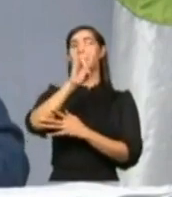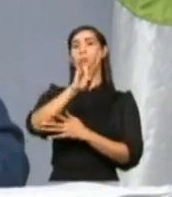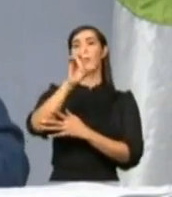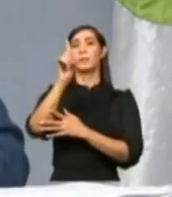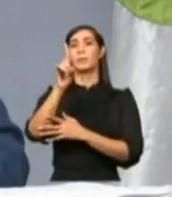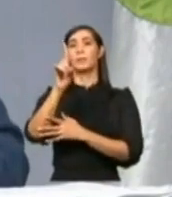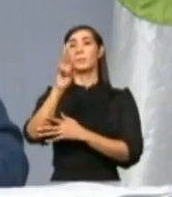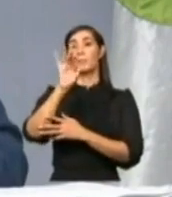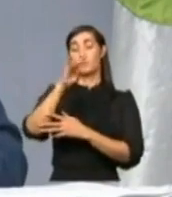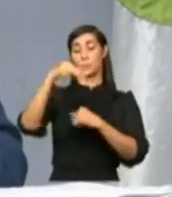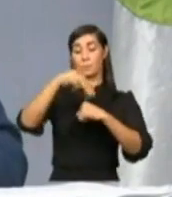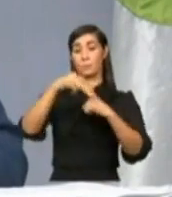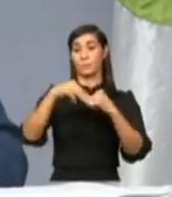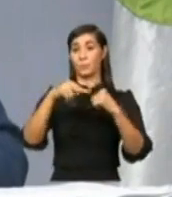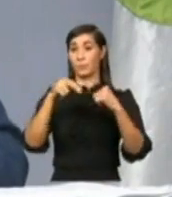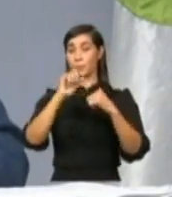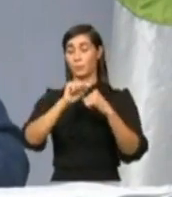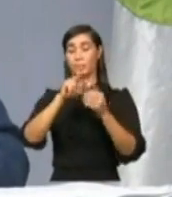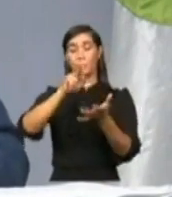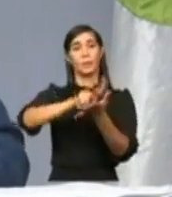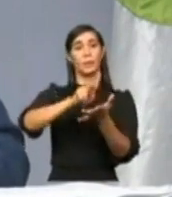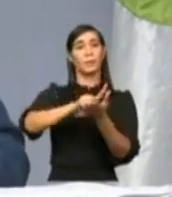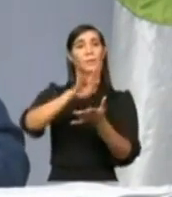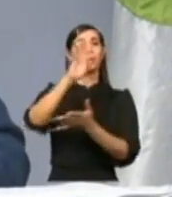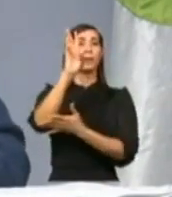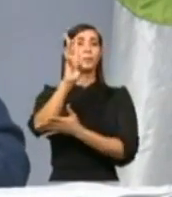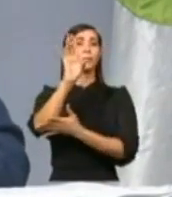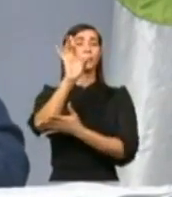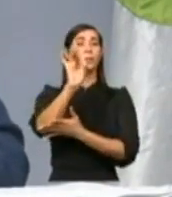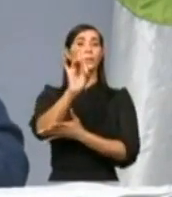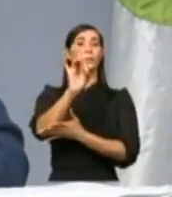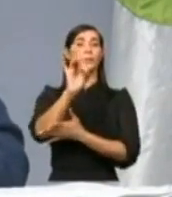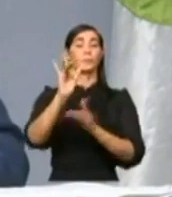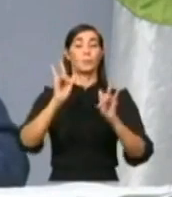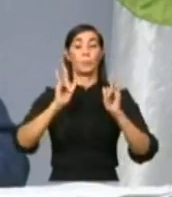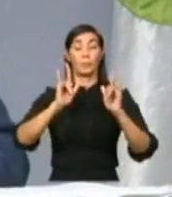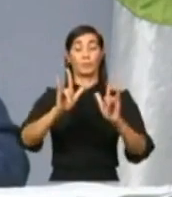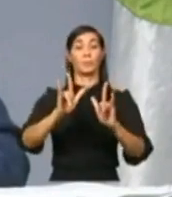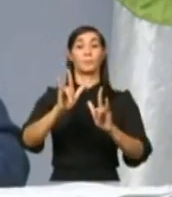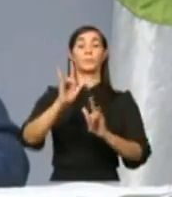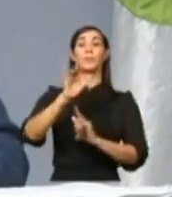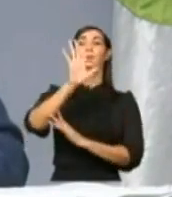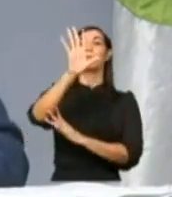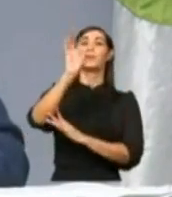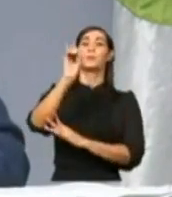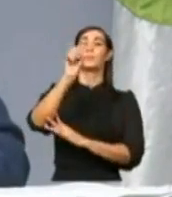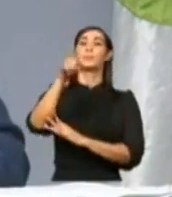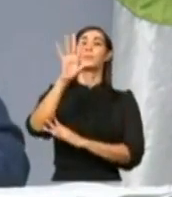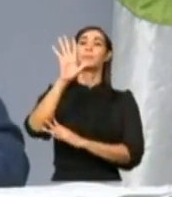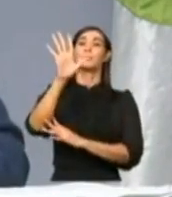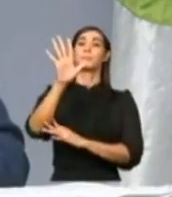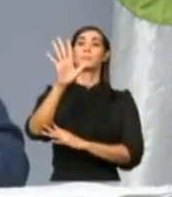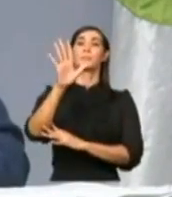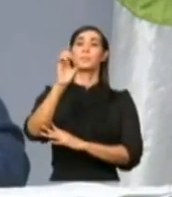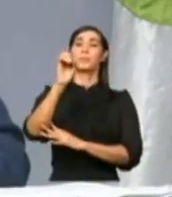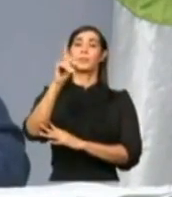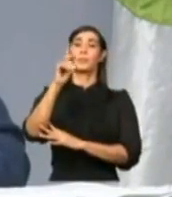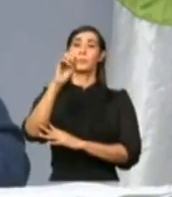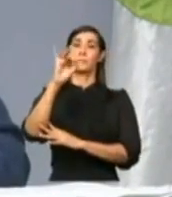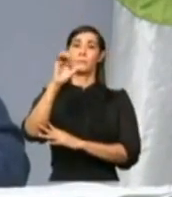Noel 69, La Vega 68, Santiago 50.5, Espaillat